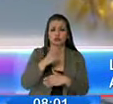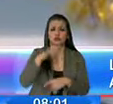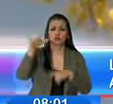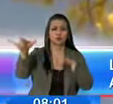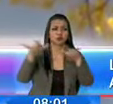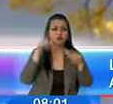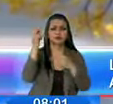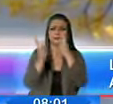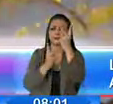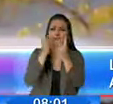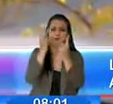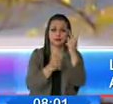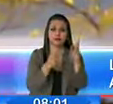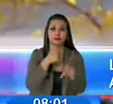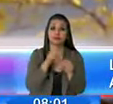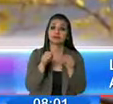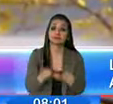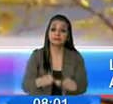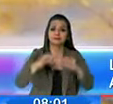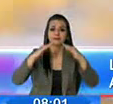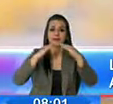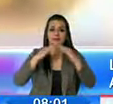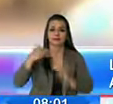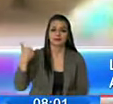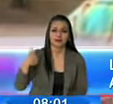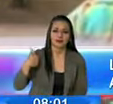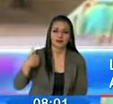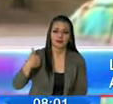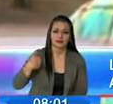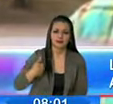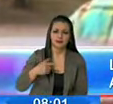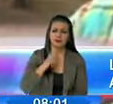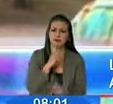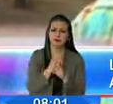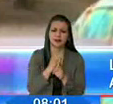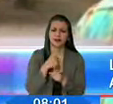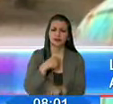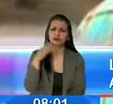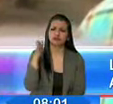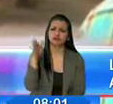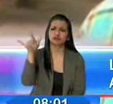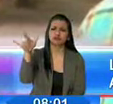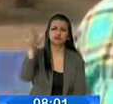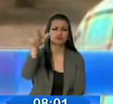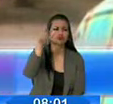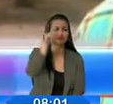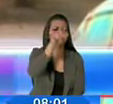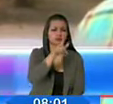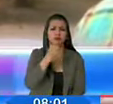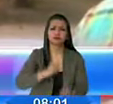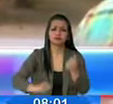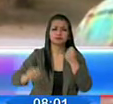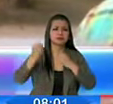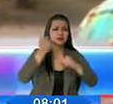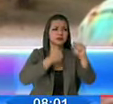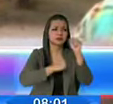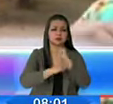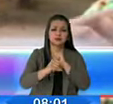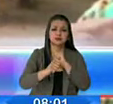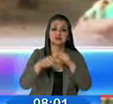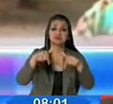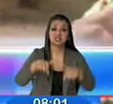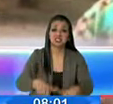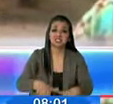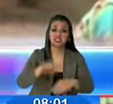Ahora radico en Argentina y en verdad hemos pasado viajando esta última semana y yo puedo decir uno de